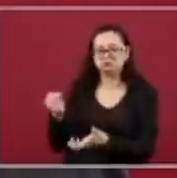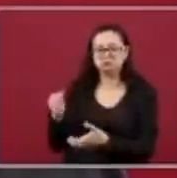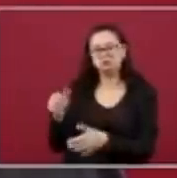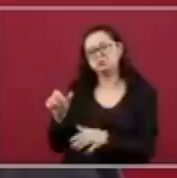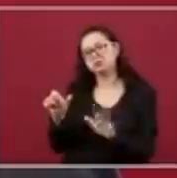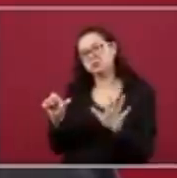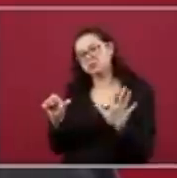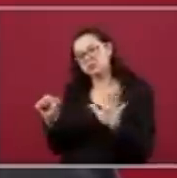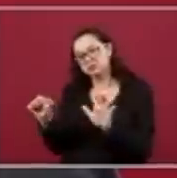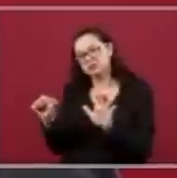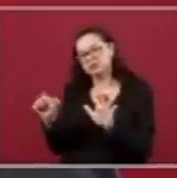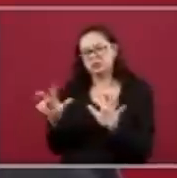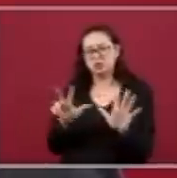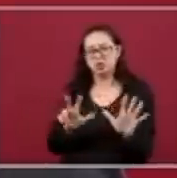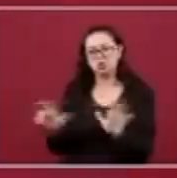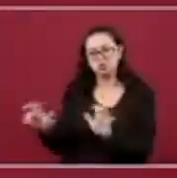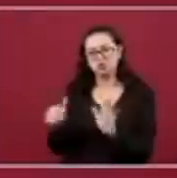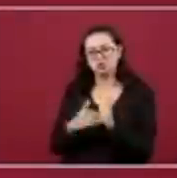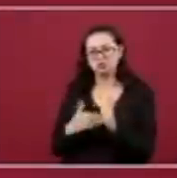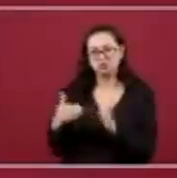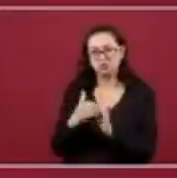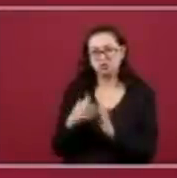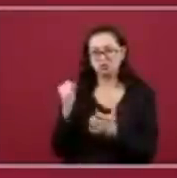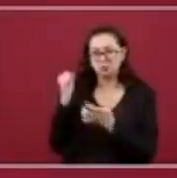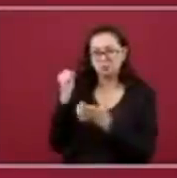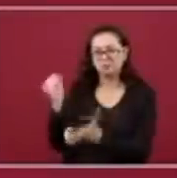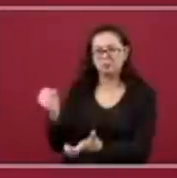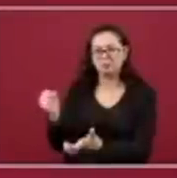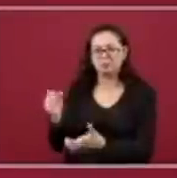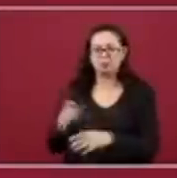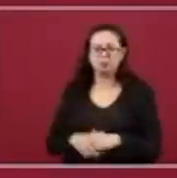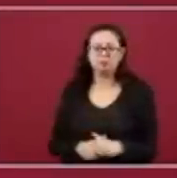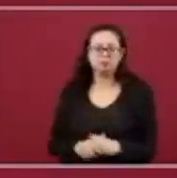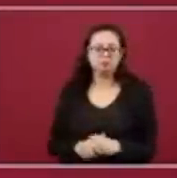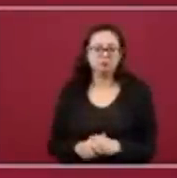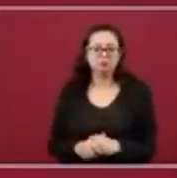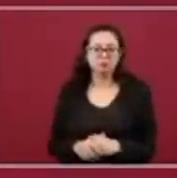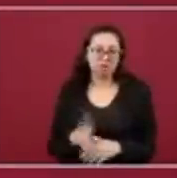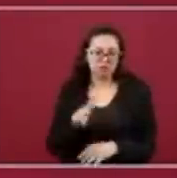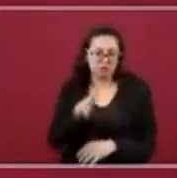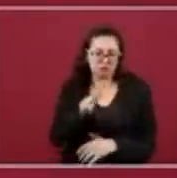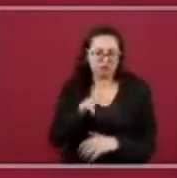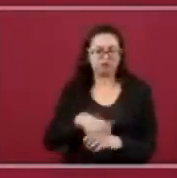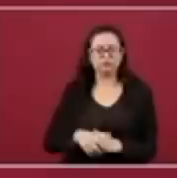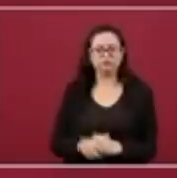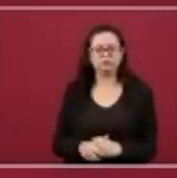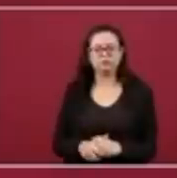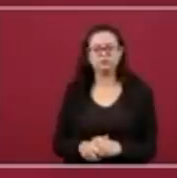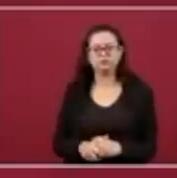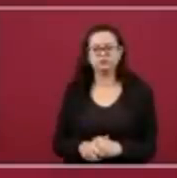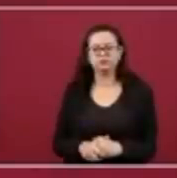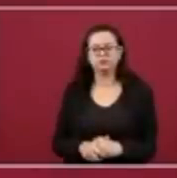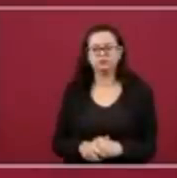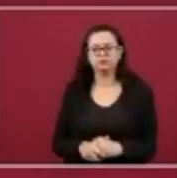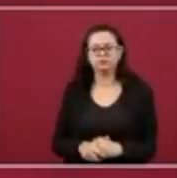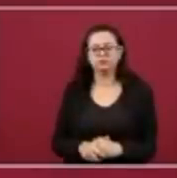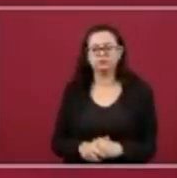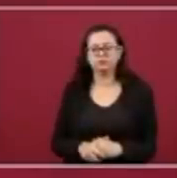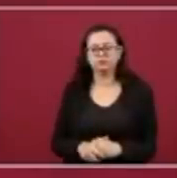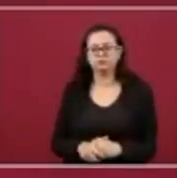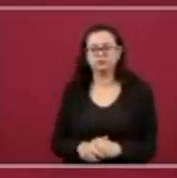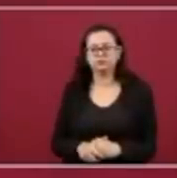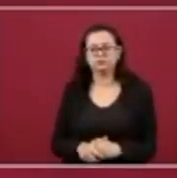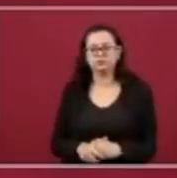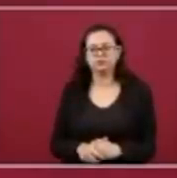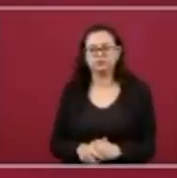800 millones, algo así. Entonces,